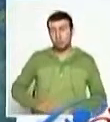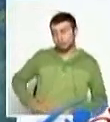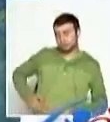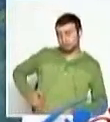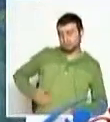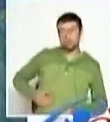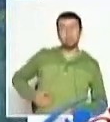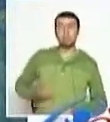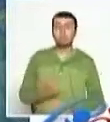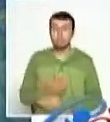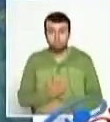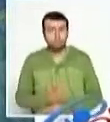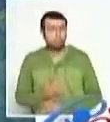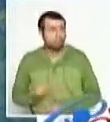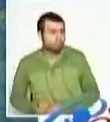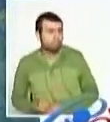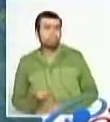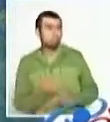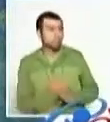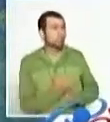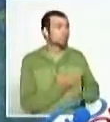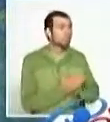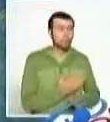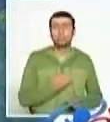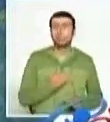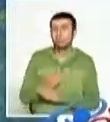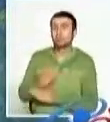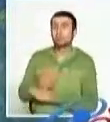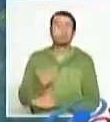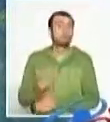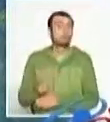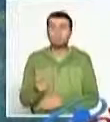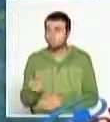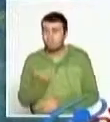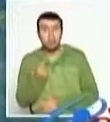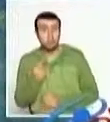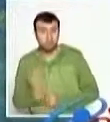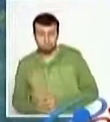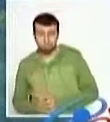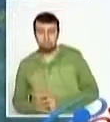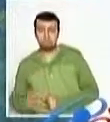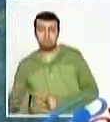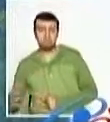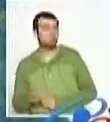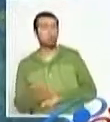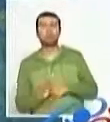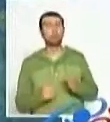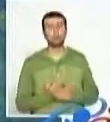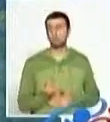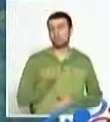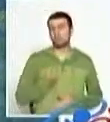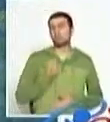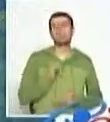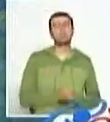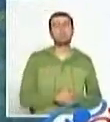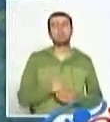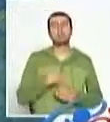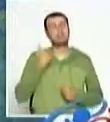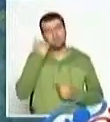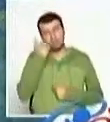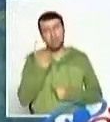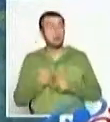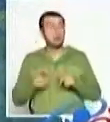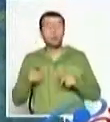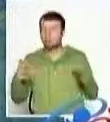y otro tipo de problemas que se manifiestan y que son una sola enfermedad. Y desde el punto de vista integrativo lo vamos a